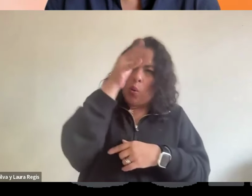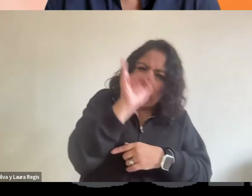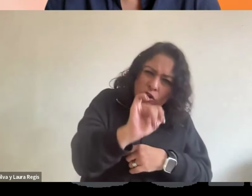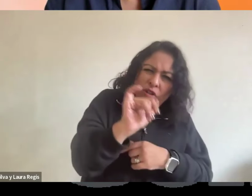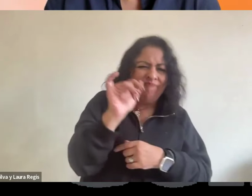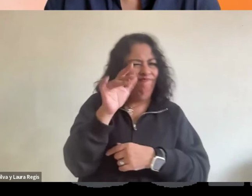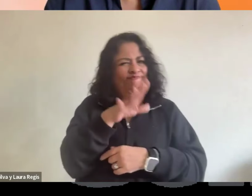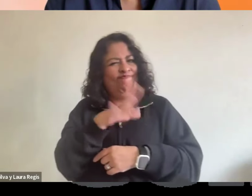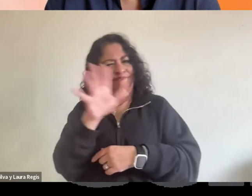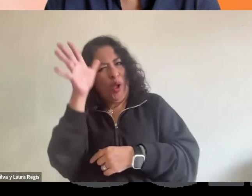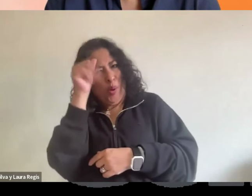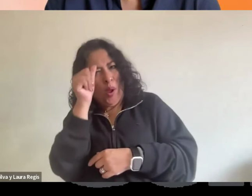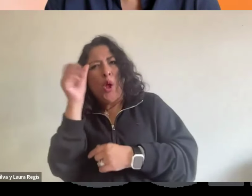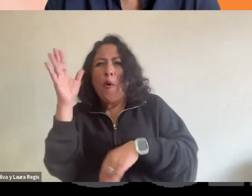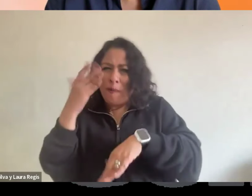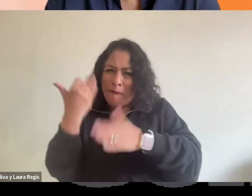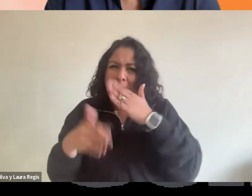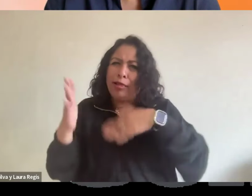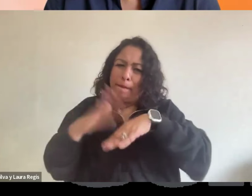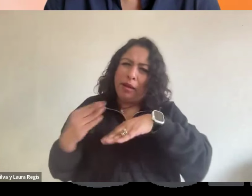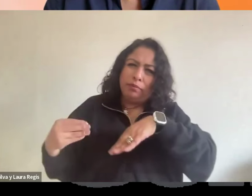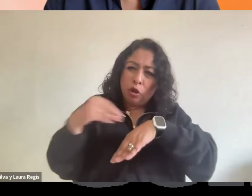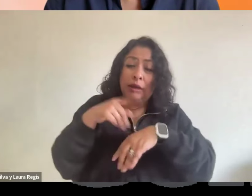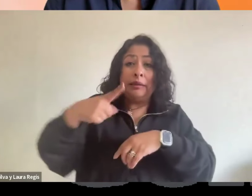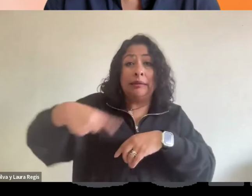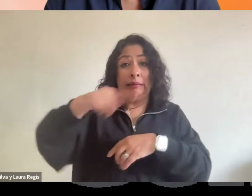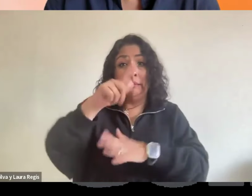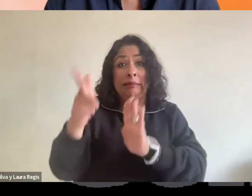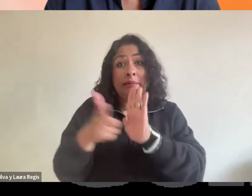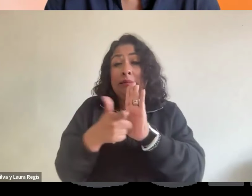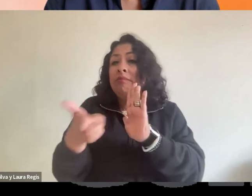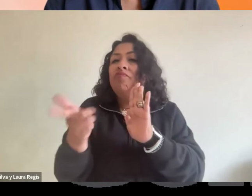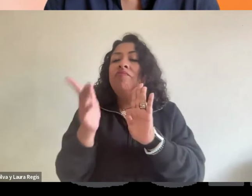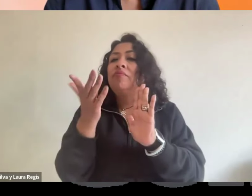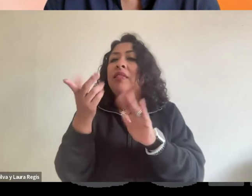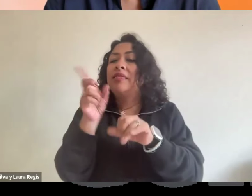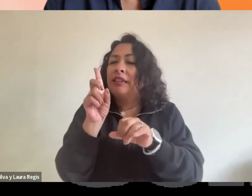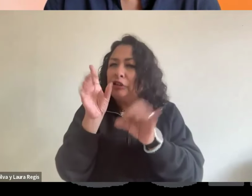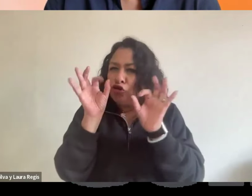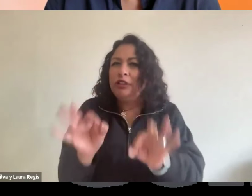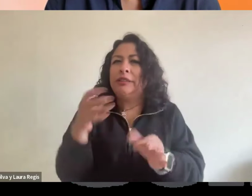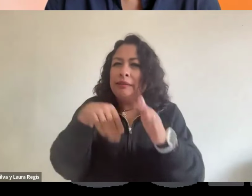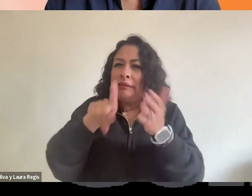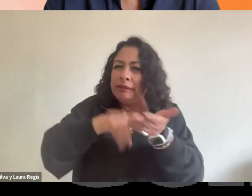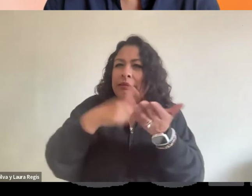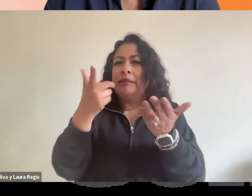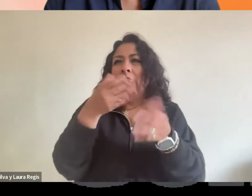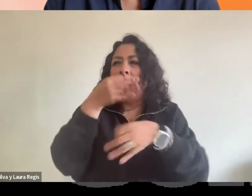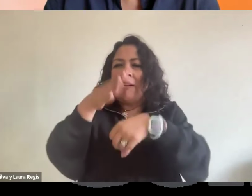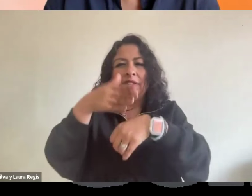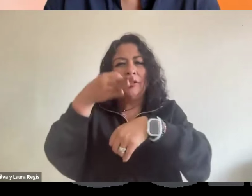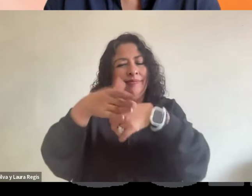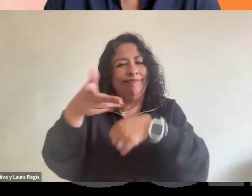qué no, o qué más deben de incluir, porque ellos como legisladores, pues no están en el día a día inmersos en estos envíos de